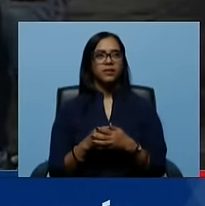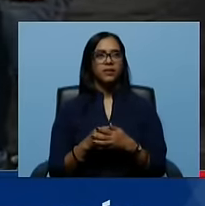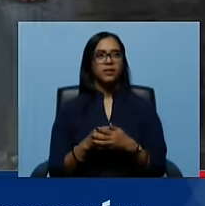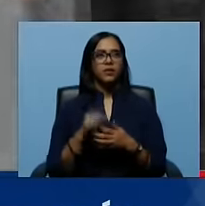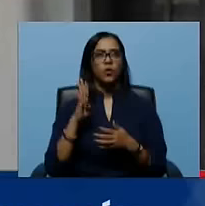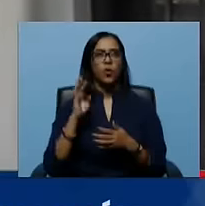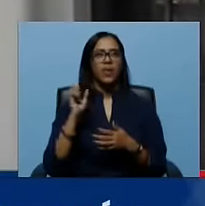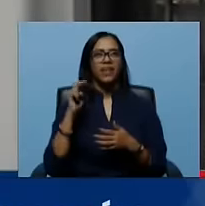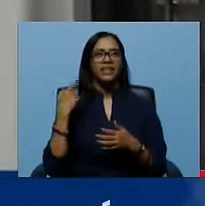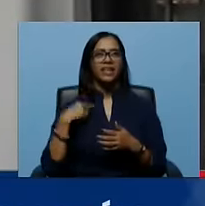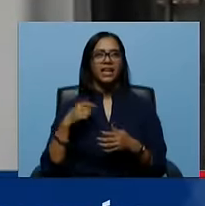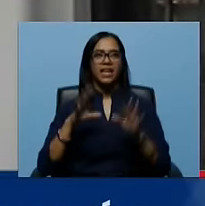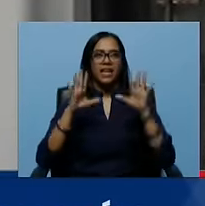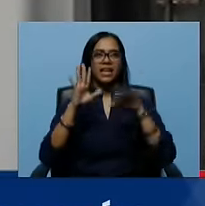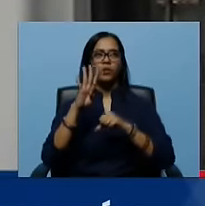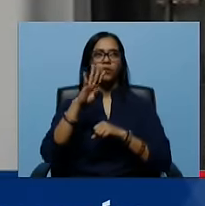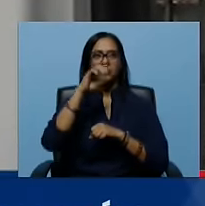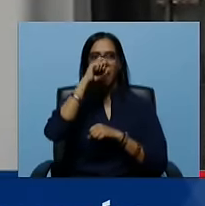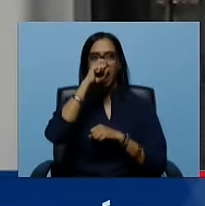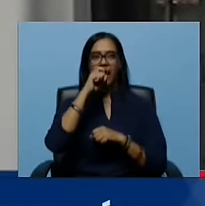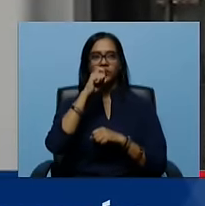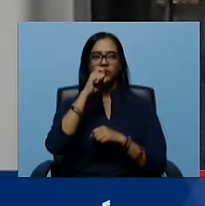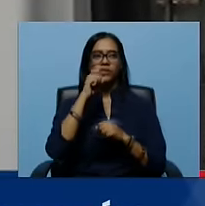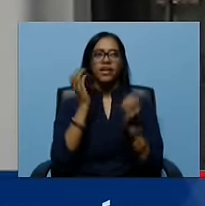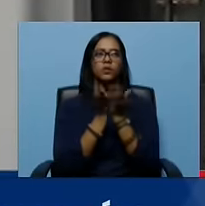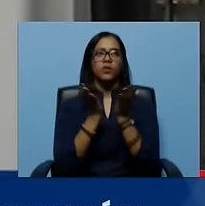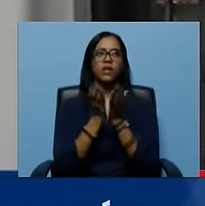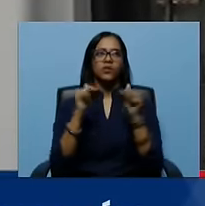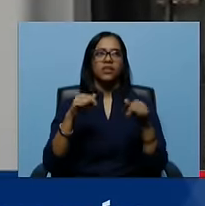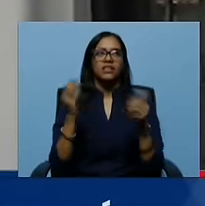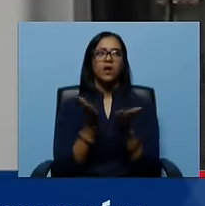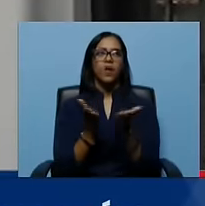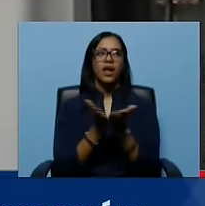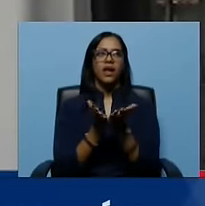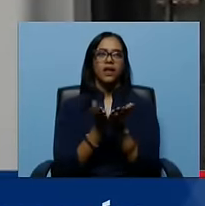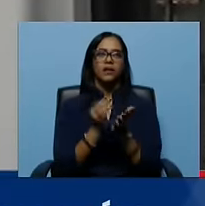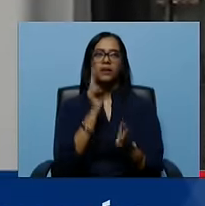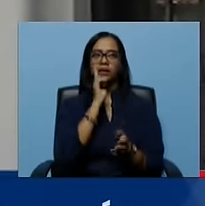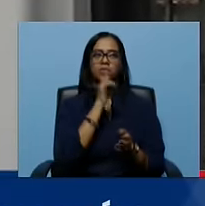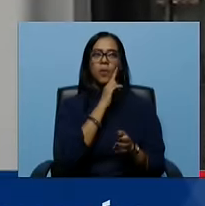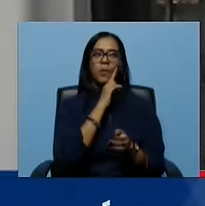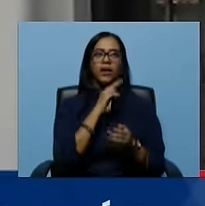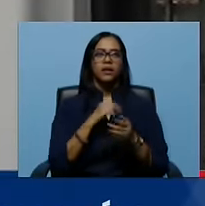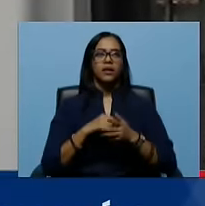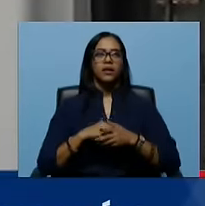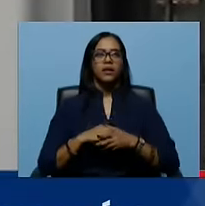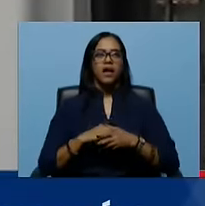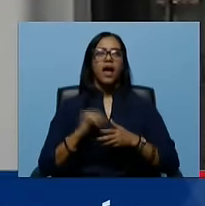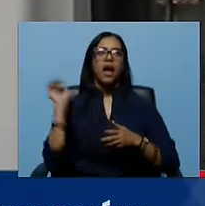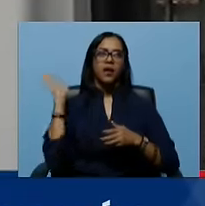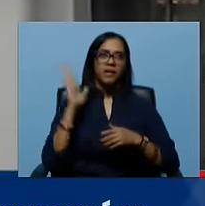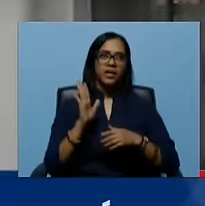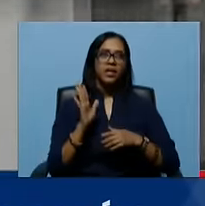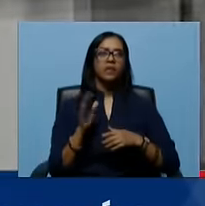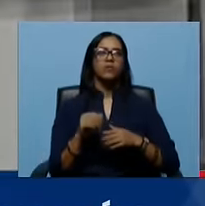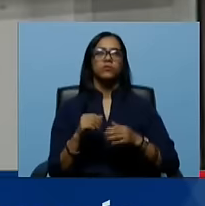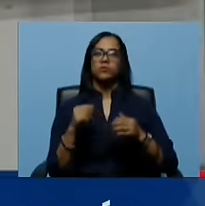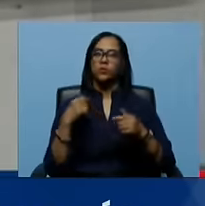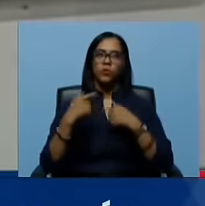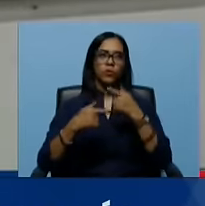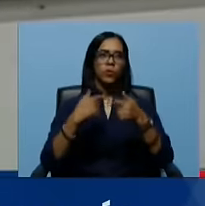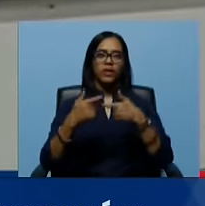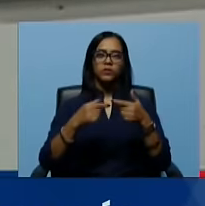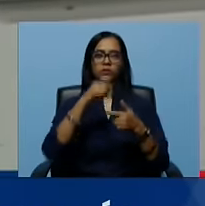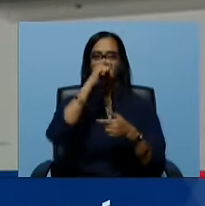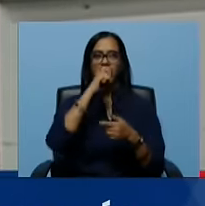Rubén tiene 14 años estudiando en esta escuela y su madre ha venido pues durante todos estos